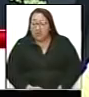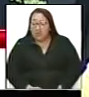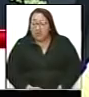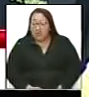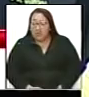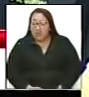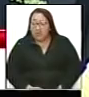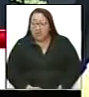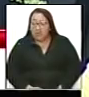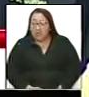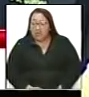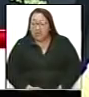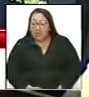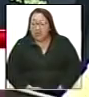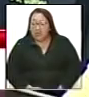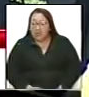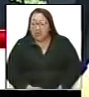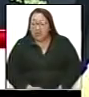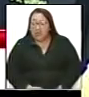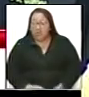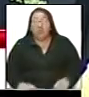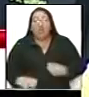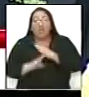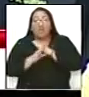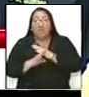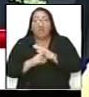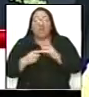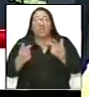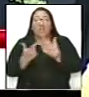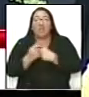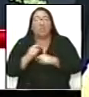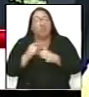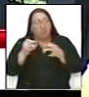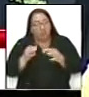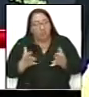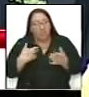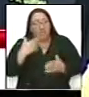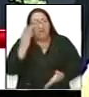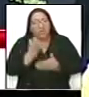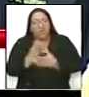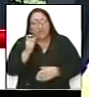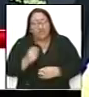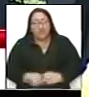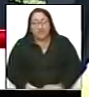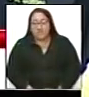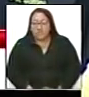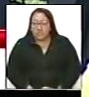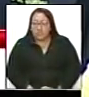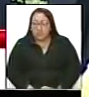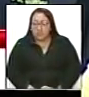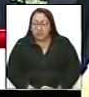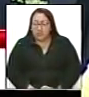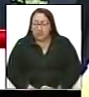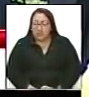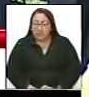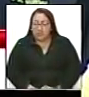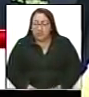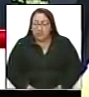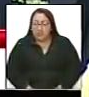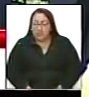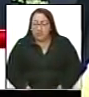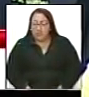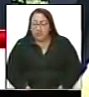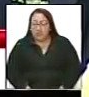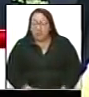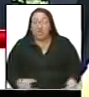No defiendo a los terroristas, pero quiero ser justa y equitativa. ¿Por qué vamos a sancionar a una persona que el propio Congreso de la República, teniendo